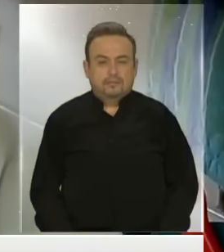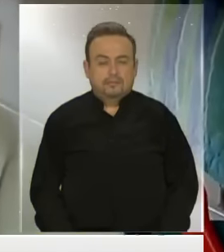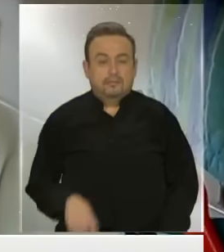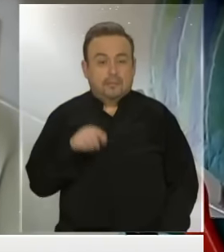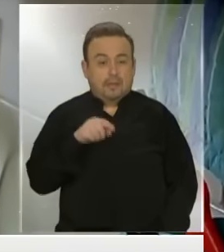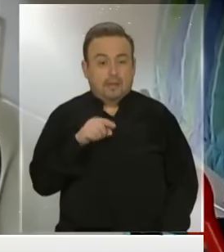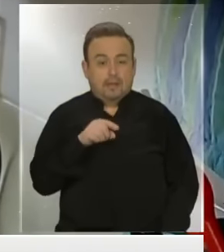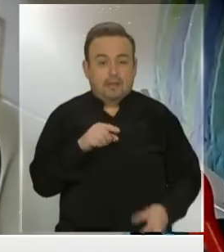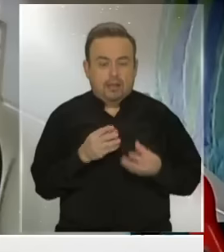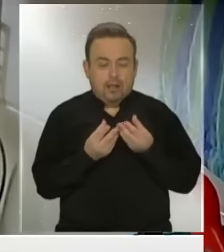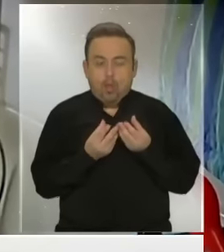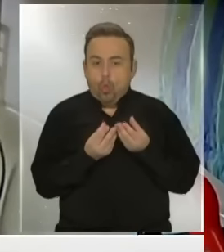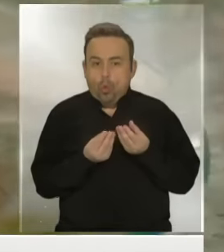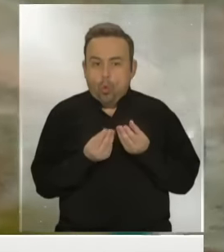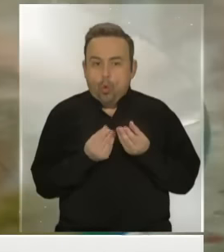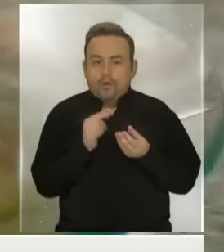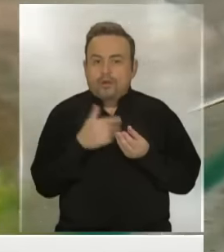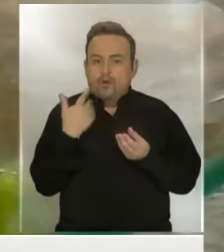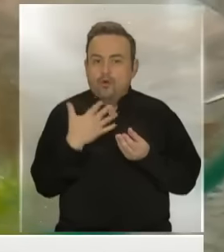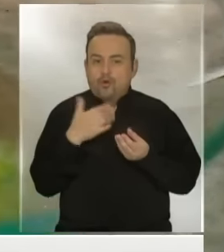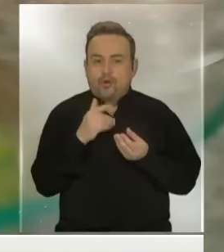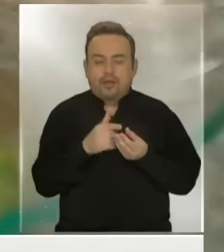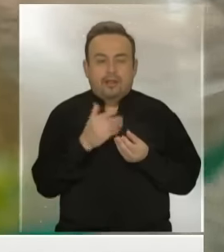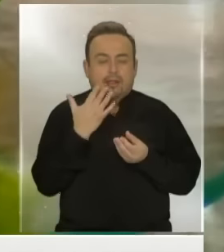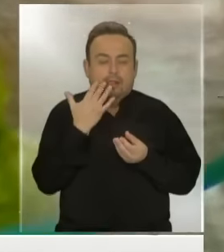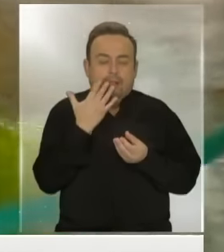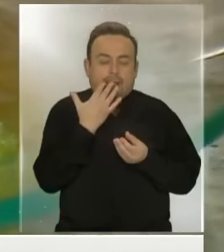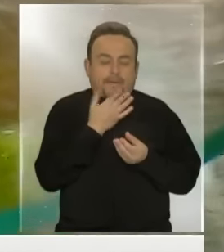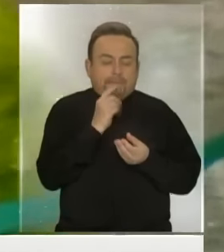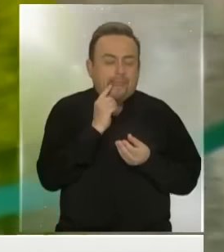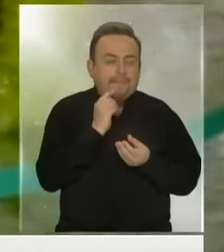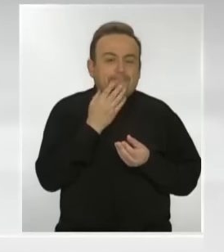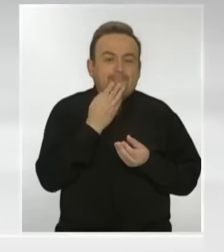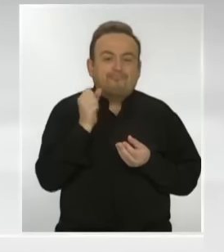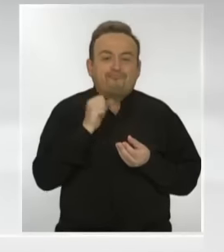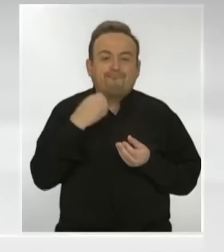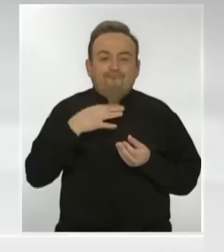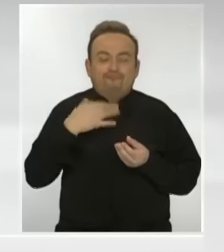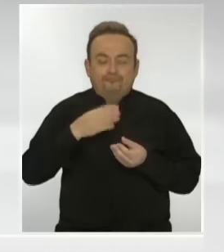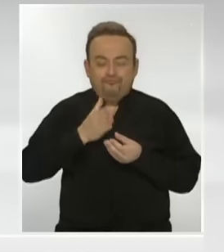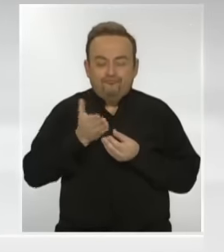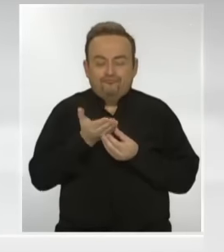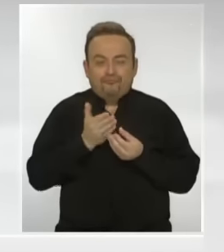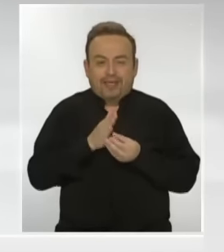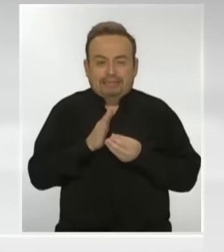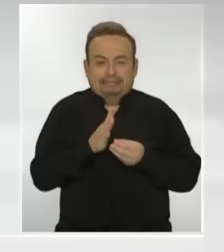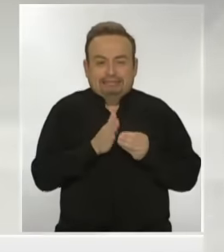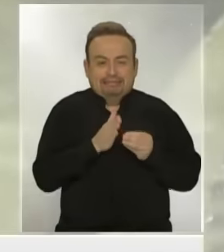Este está pero muy maduro. Qué delicia, se me hace agua la boca.